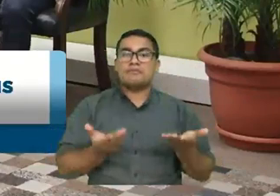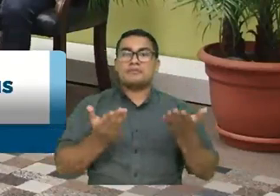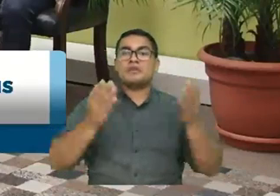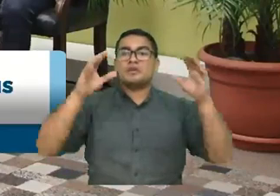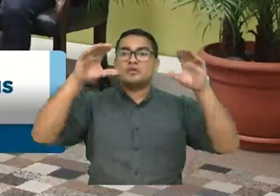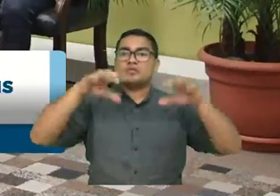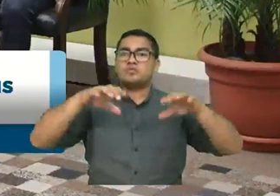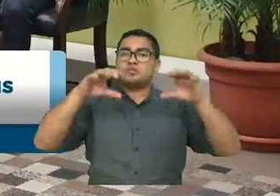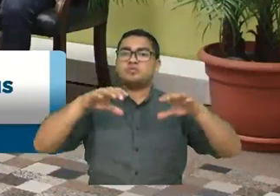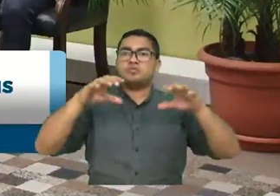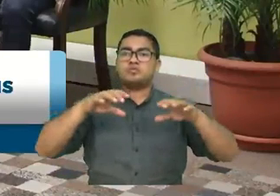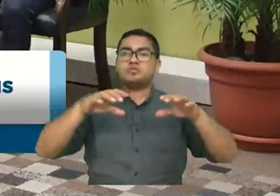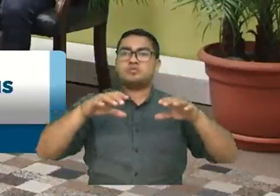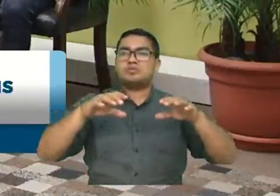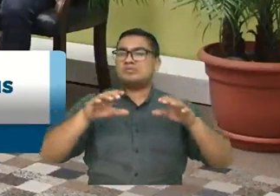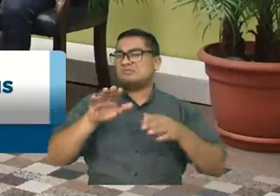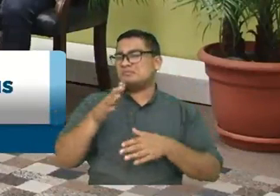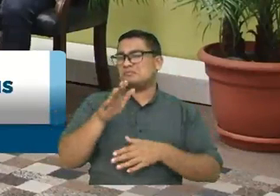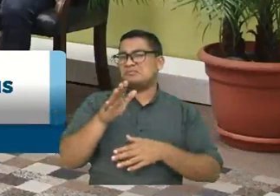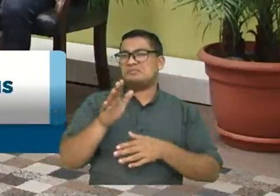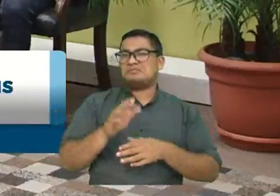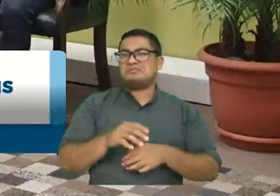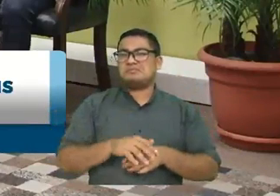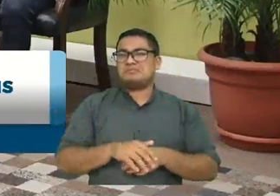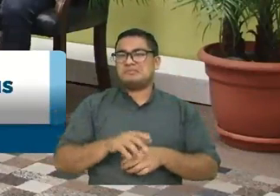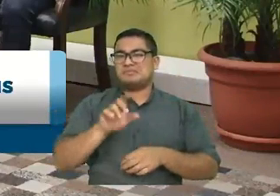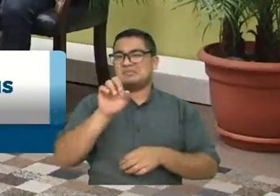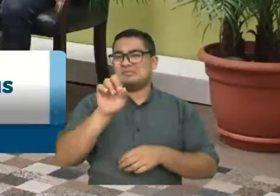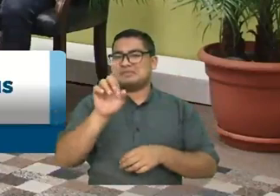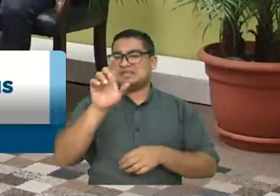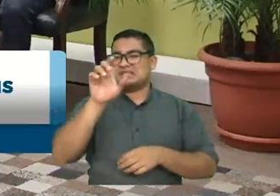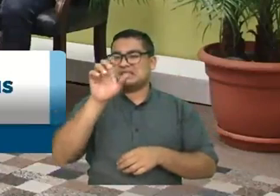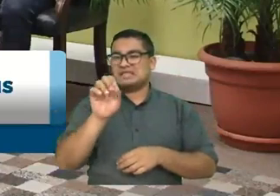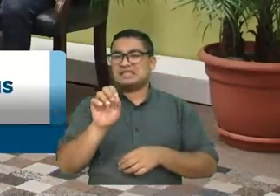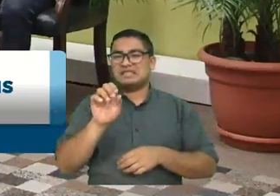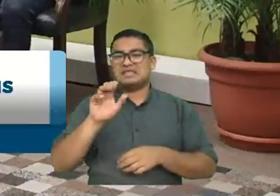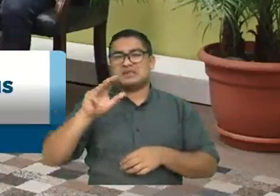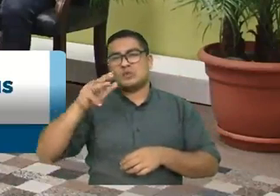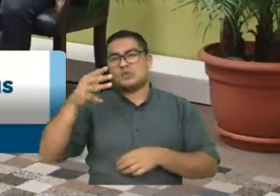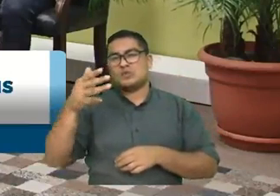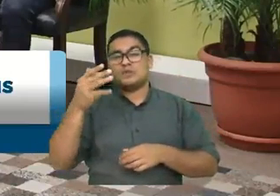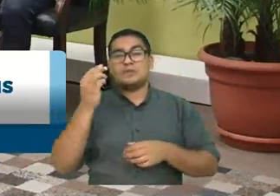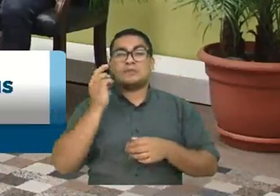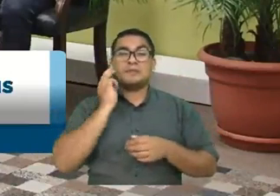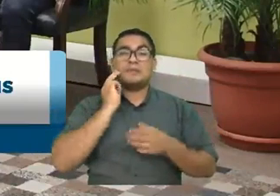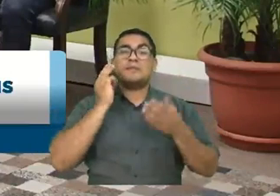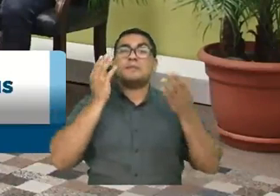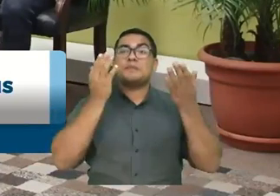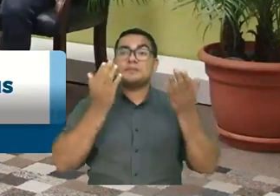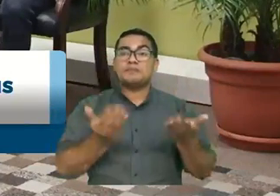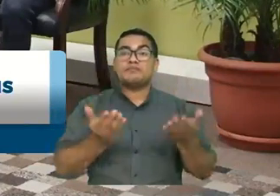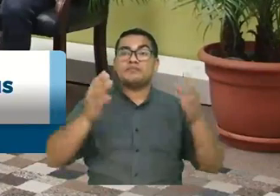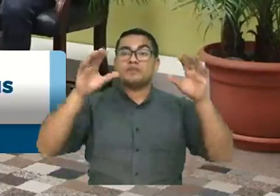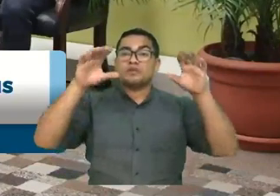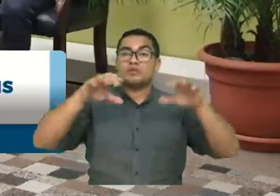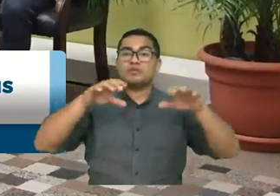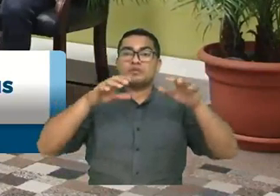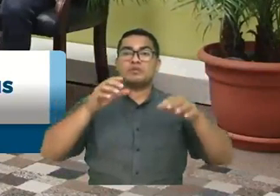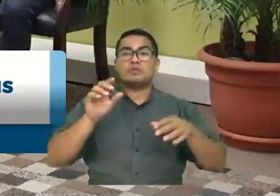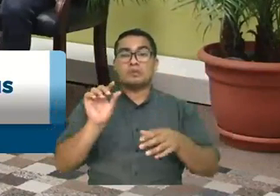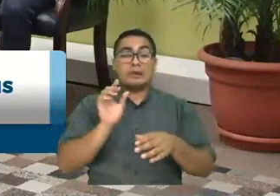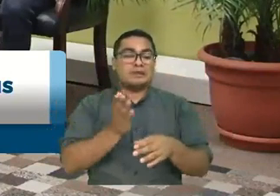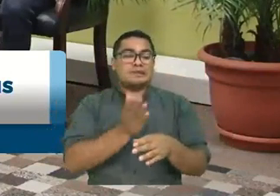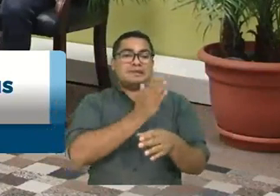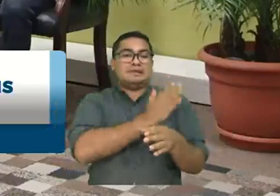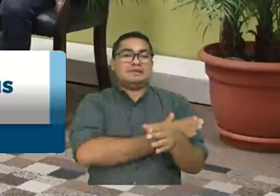primeras lluvias del invierno caen como en los 10, entre los la 9 primera de mayo. Quincena de mayo, ¿verdad? Sí, ¿verdad? Porque este invierno va a entrar un poquito antes,